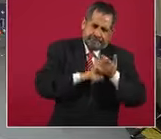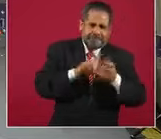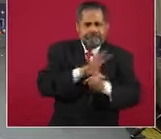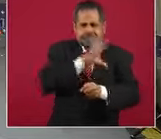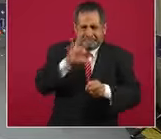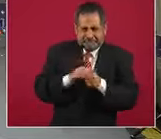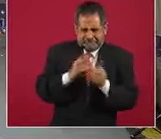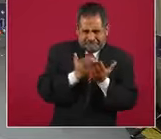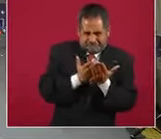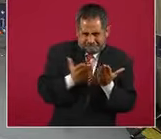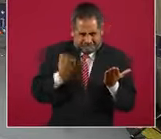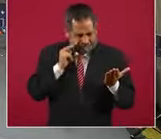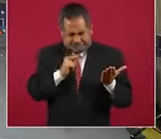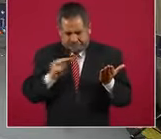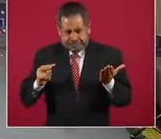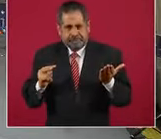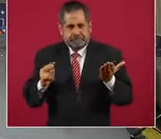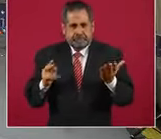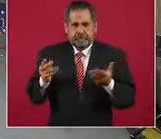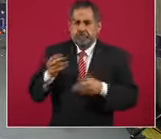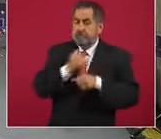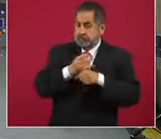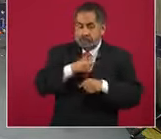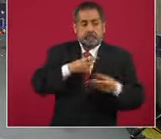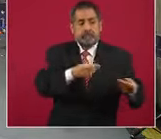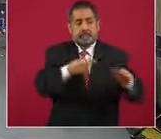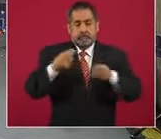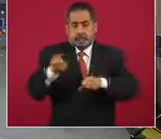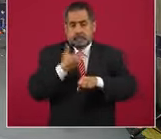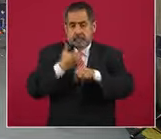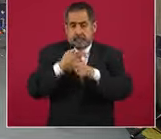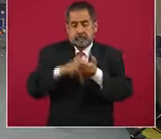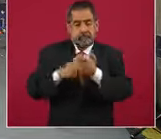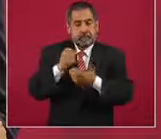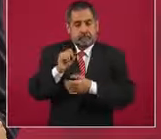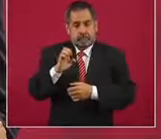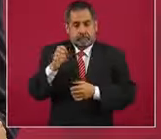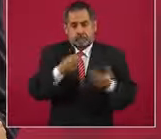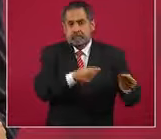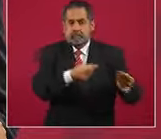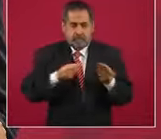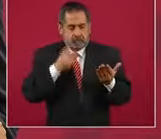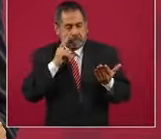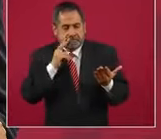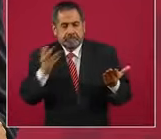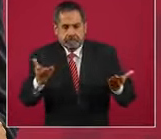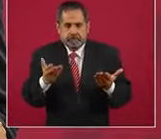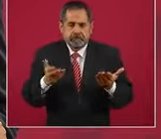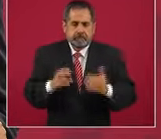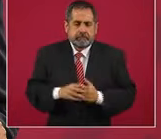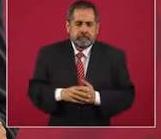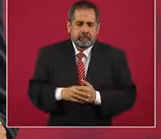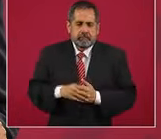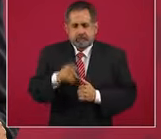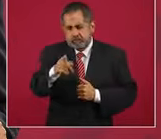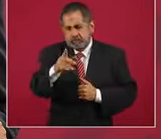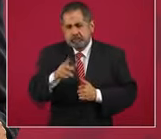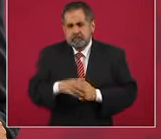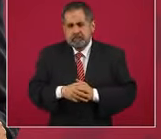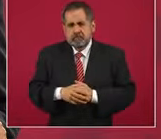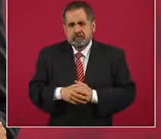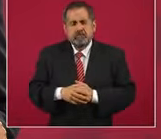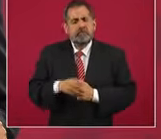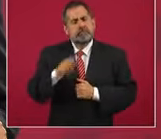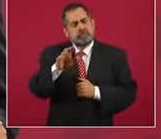los elementos y me tiene que informar la secretaria de Economía. Bueno, esta situación. Y el otro